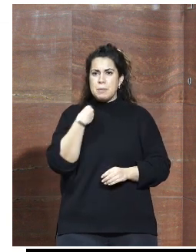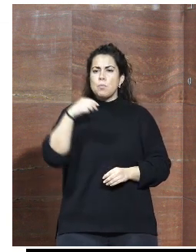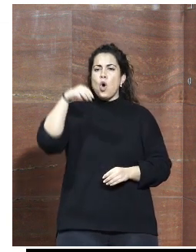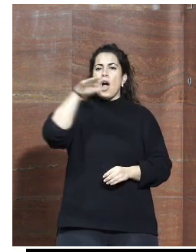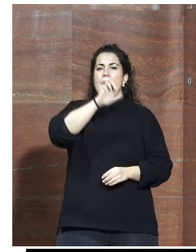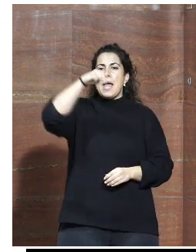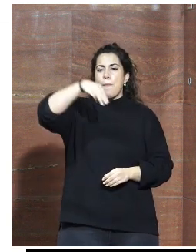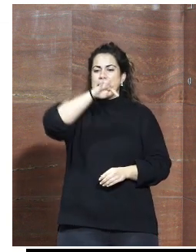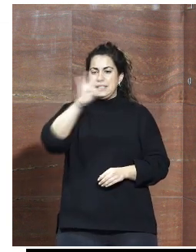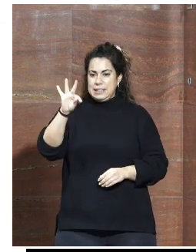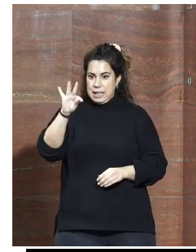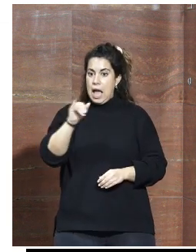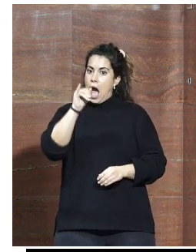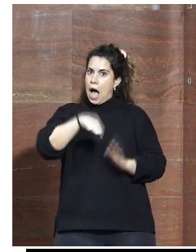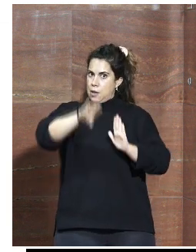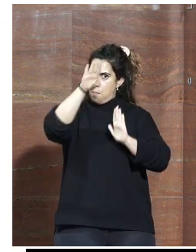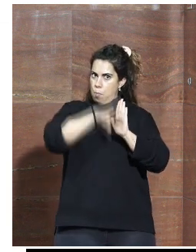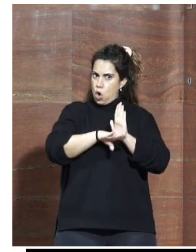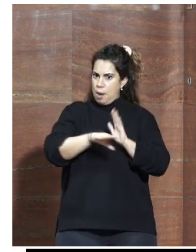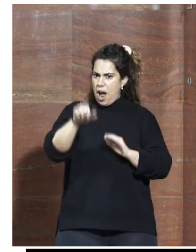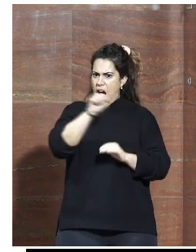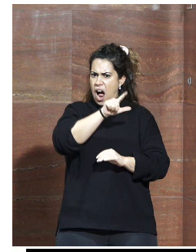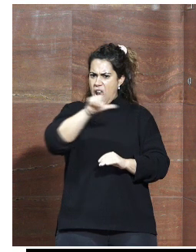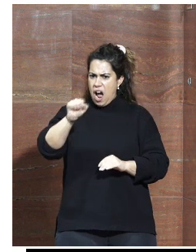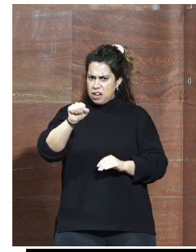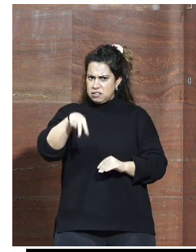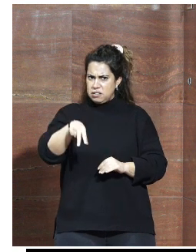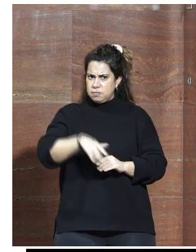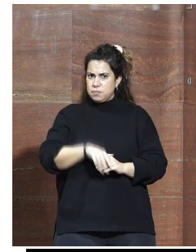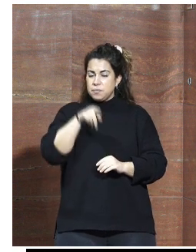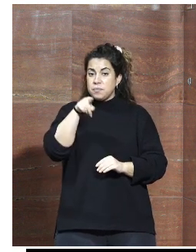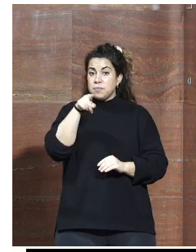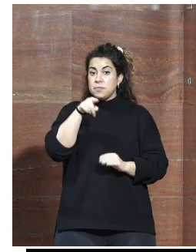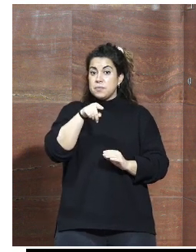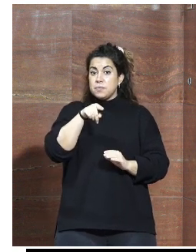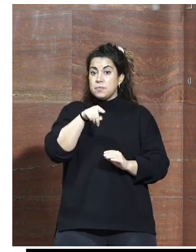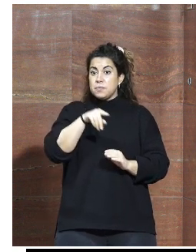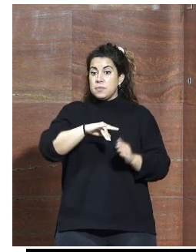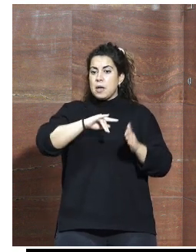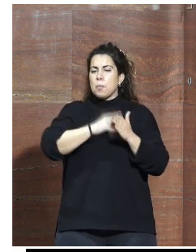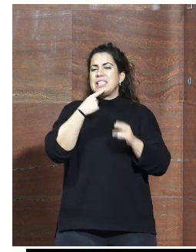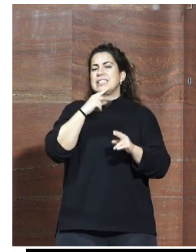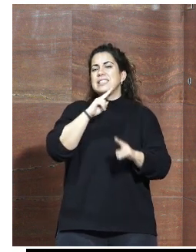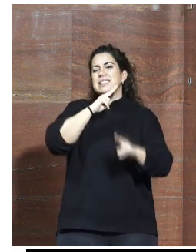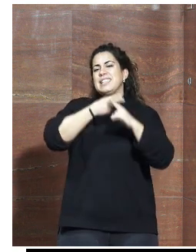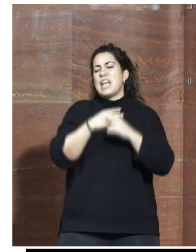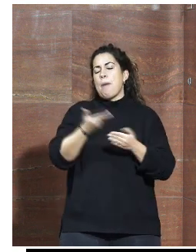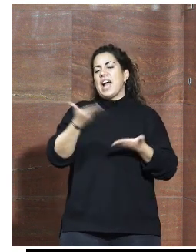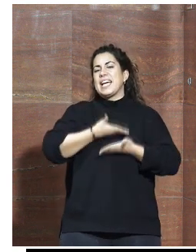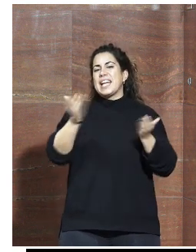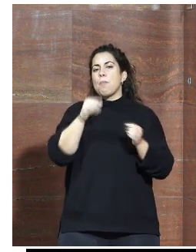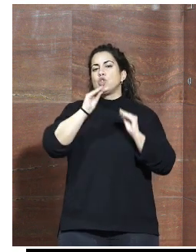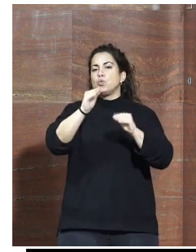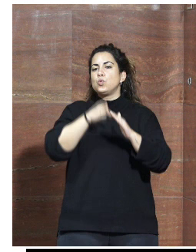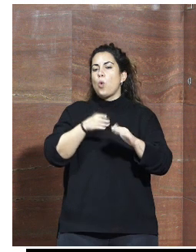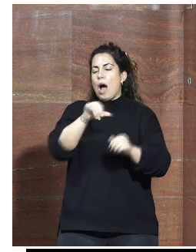MT, que tiene un programa que es el programa Lara, en el que se llama Creemos en tu autonomía, donde se enseña a